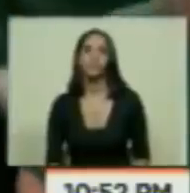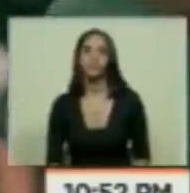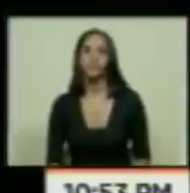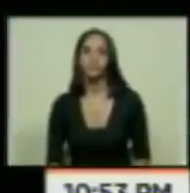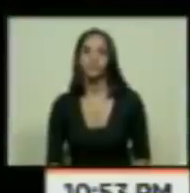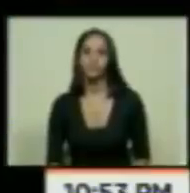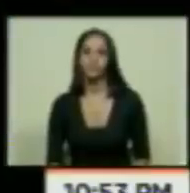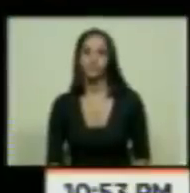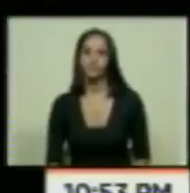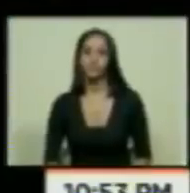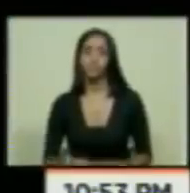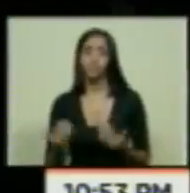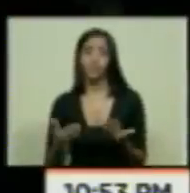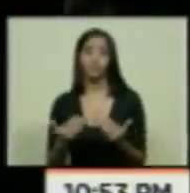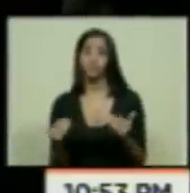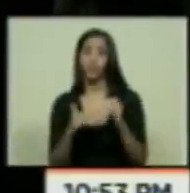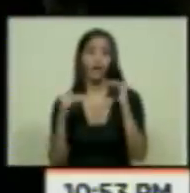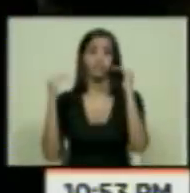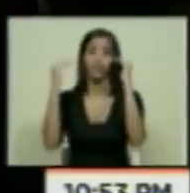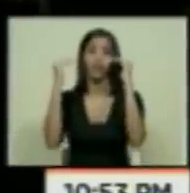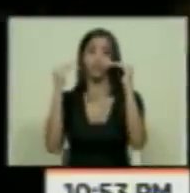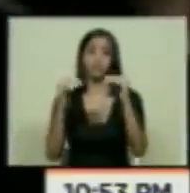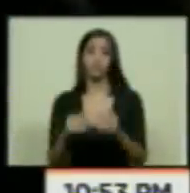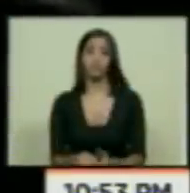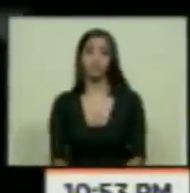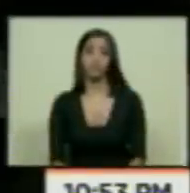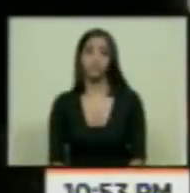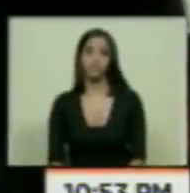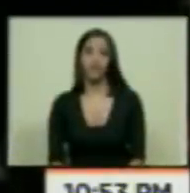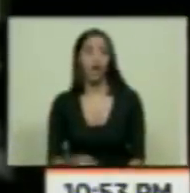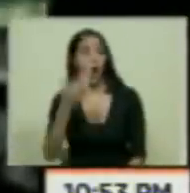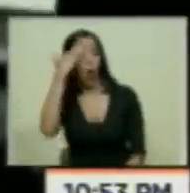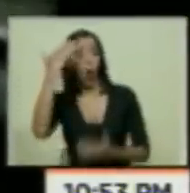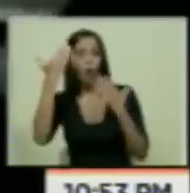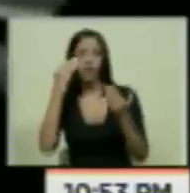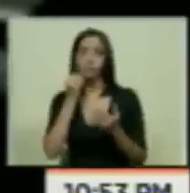sus altares. Adiós, señores, hola muchachos, cuidamos los